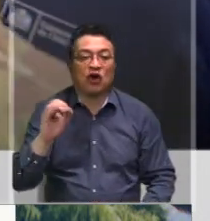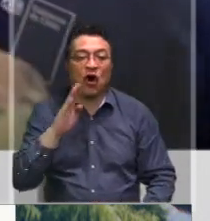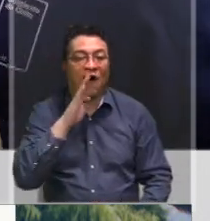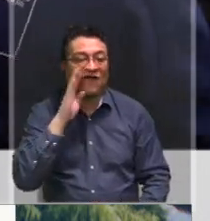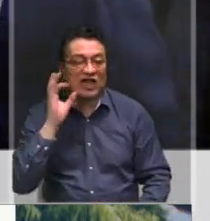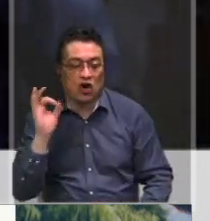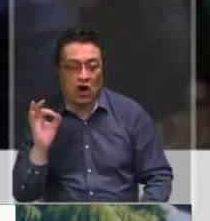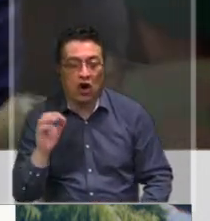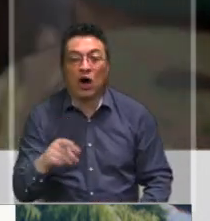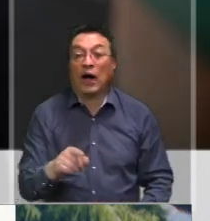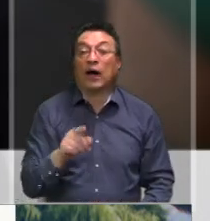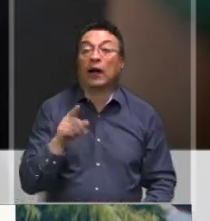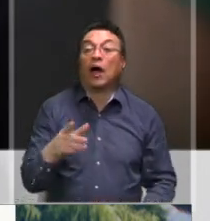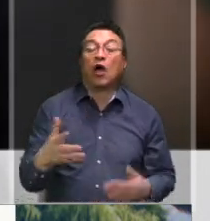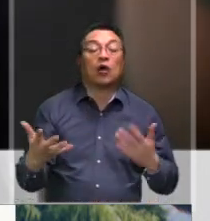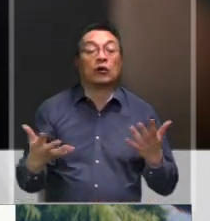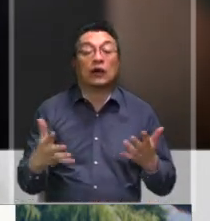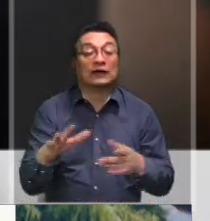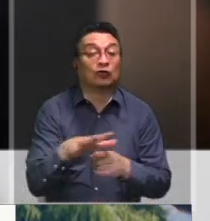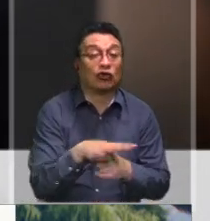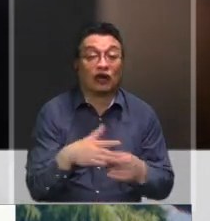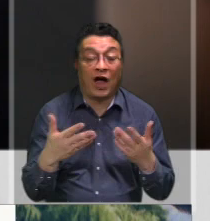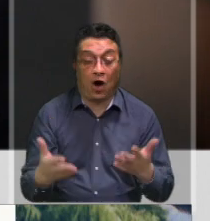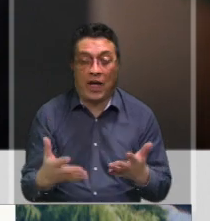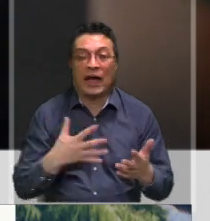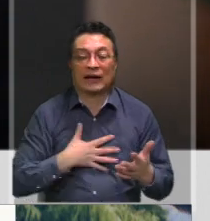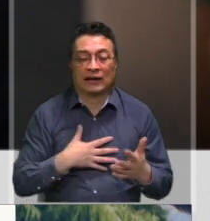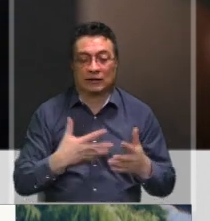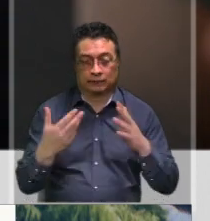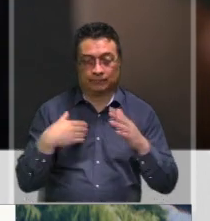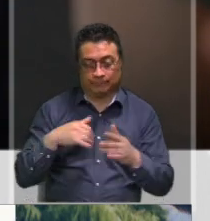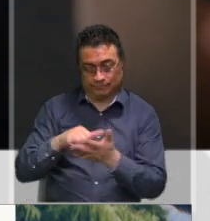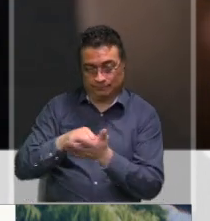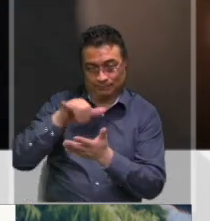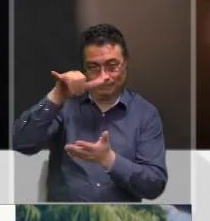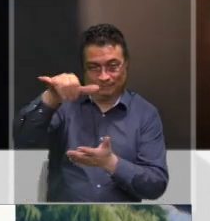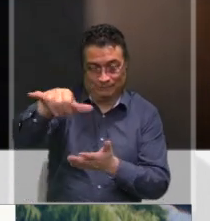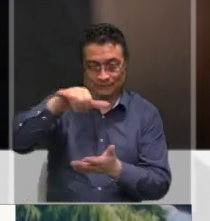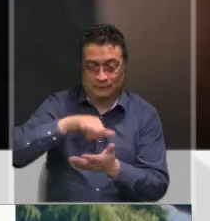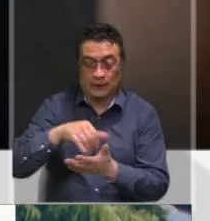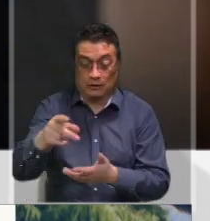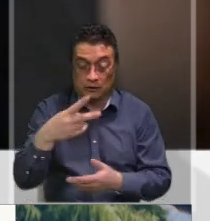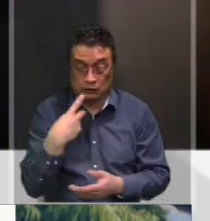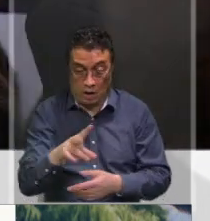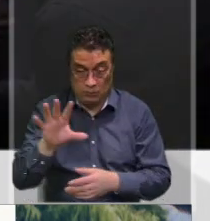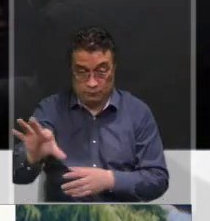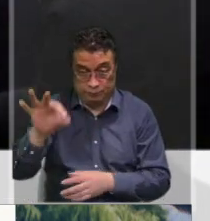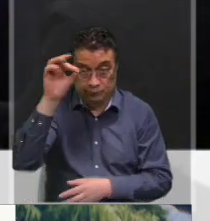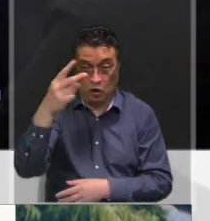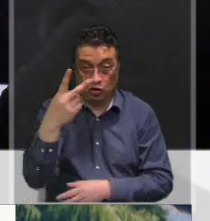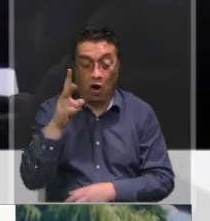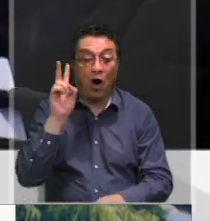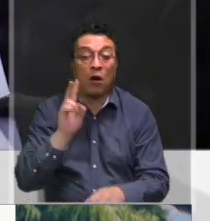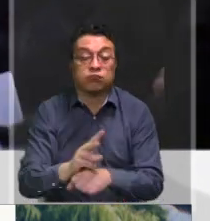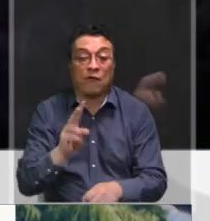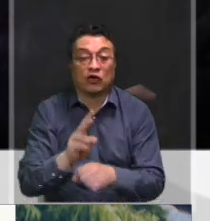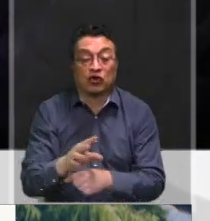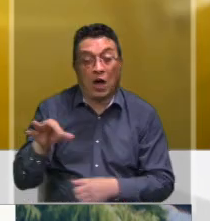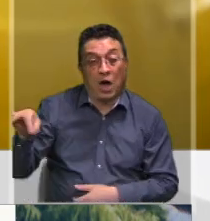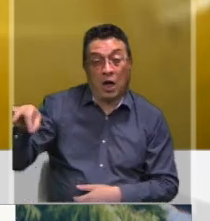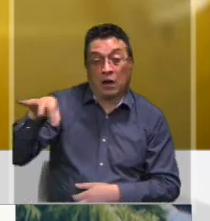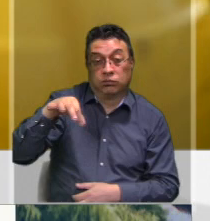de esta jornada? Se trató de establecer un puente aéreo. Nosotros fuimos testigos del rescate de dos profesoras que estuvieron